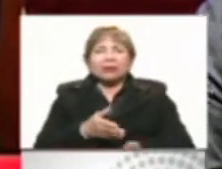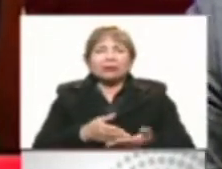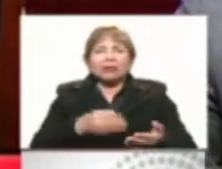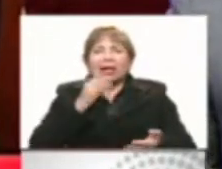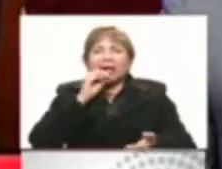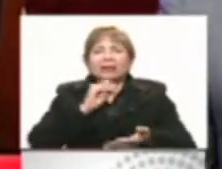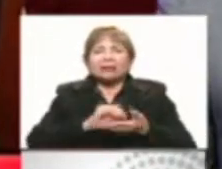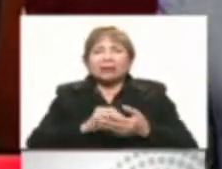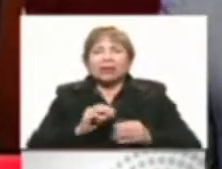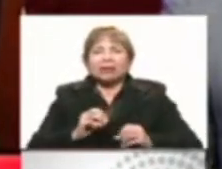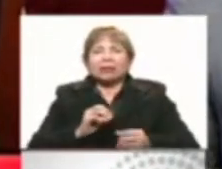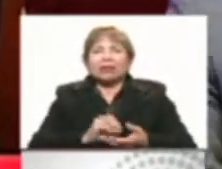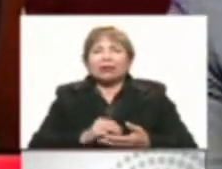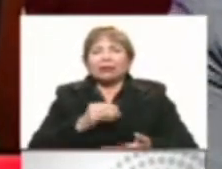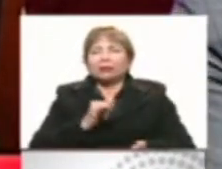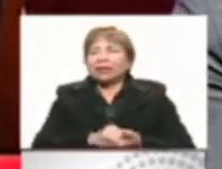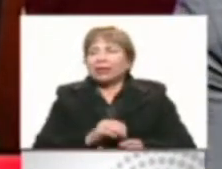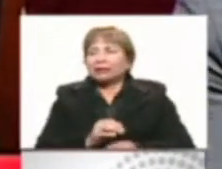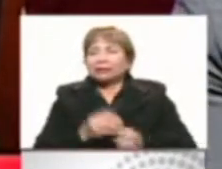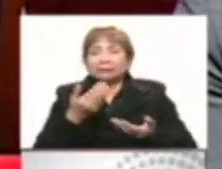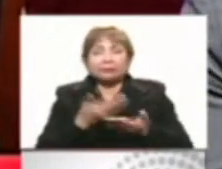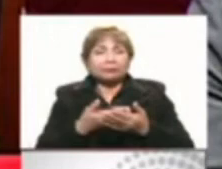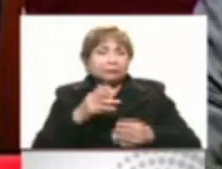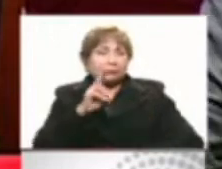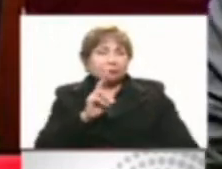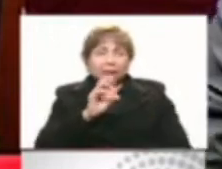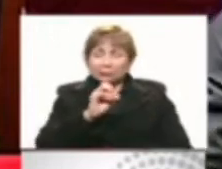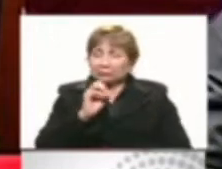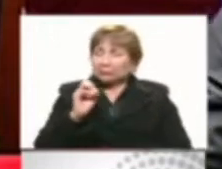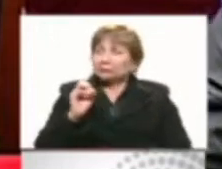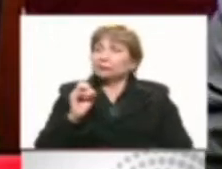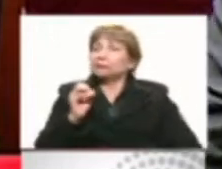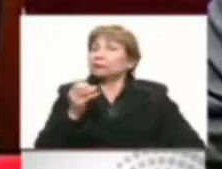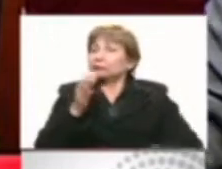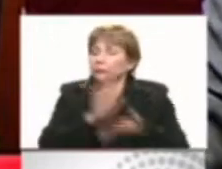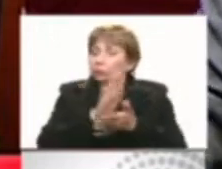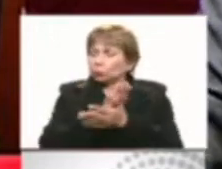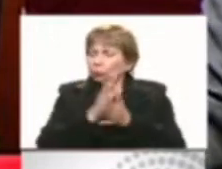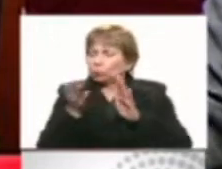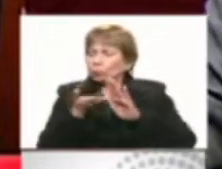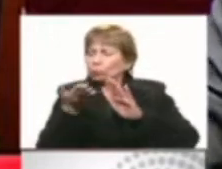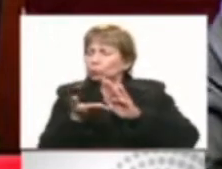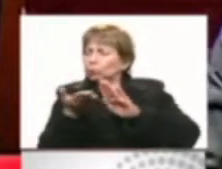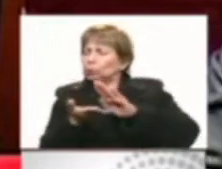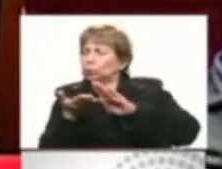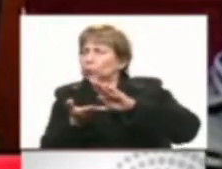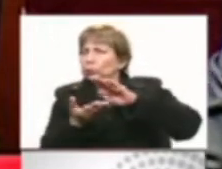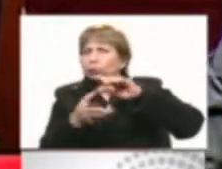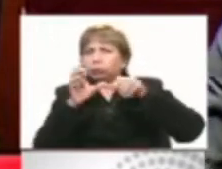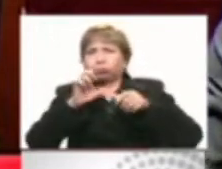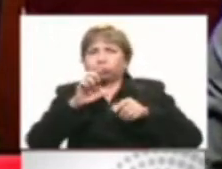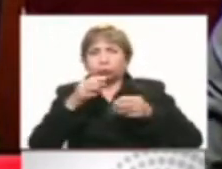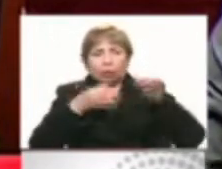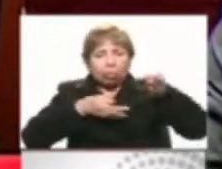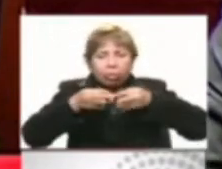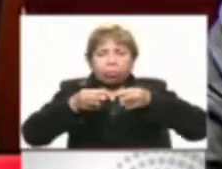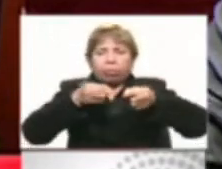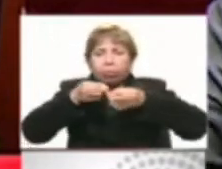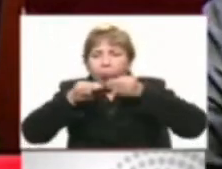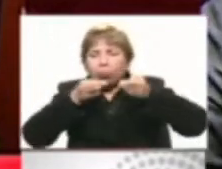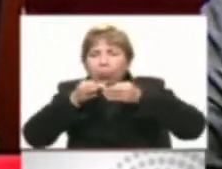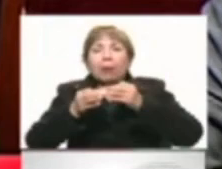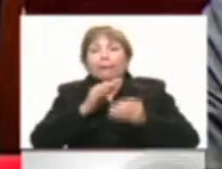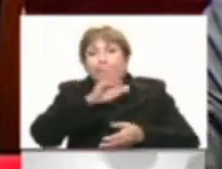caso, es un documento, me parece, que de algo de 200 páginas. Seguramente habrá oportunidad de explicarlo en detalle